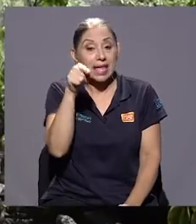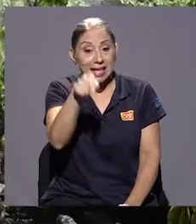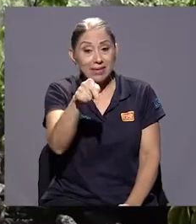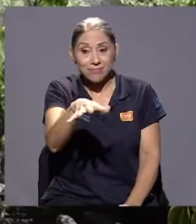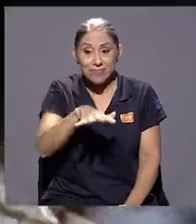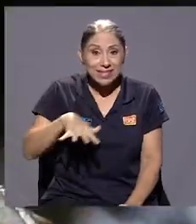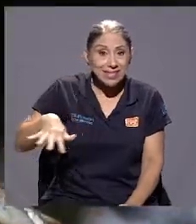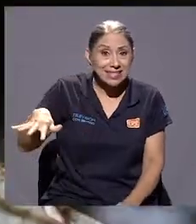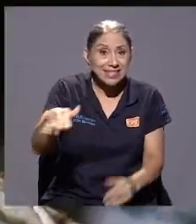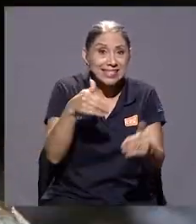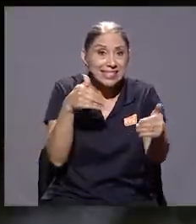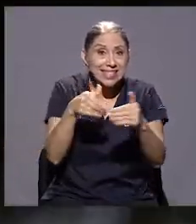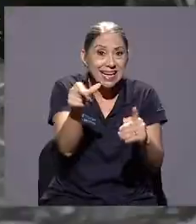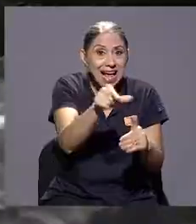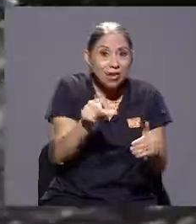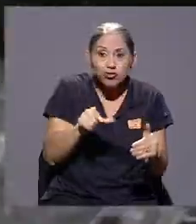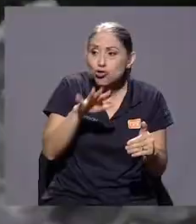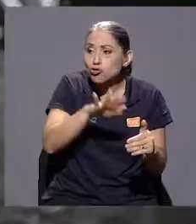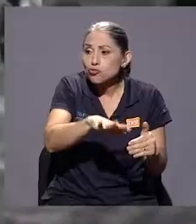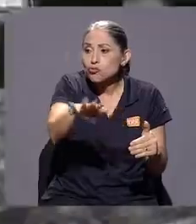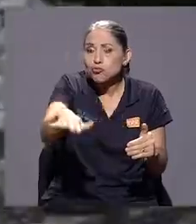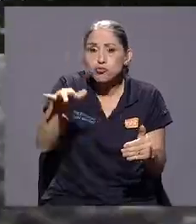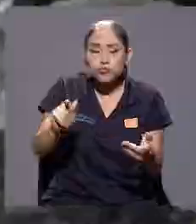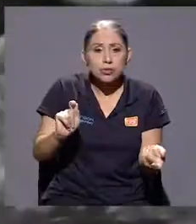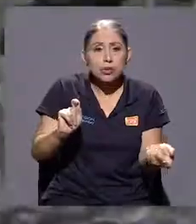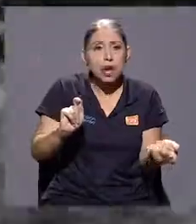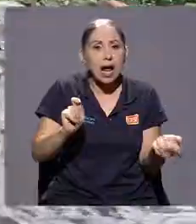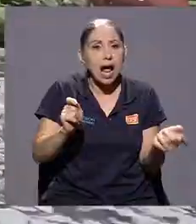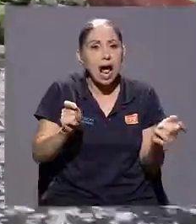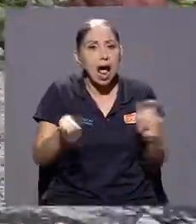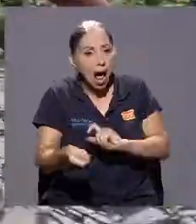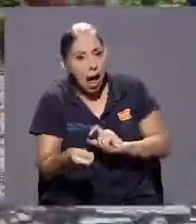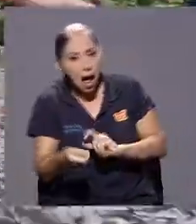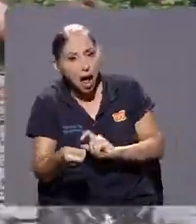partiendo de que la curiosidad de 'la la espalda